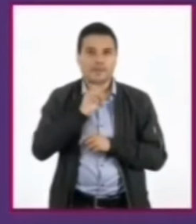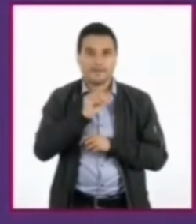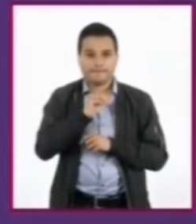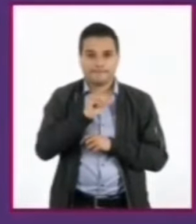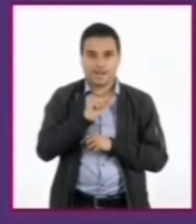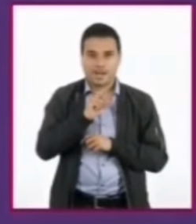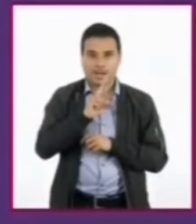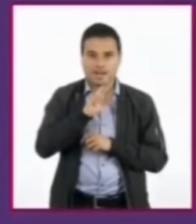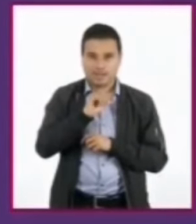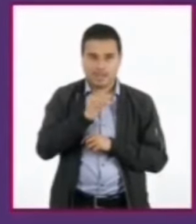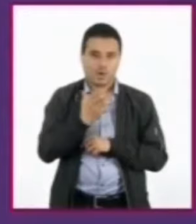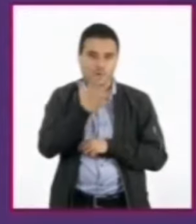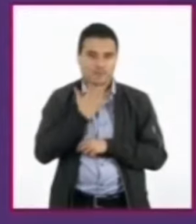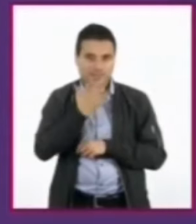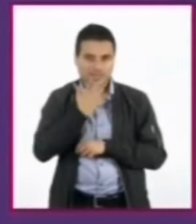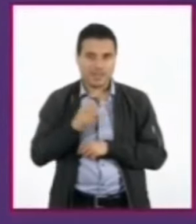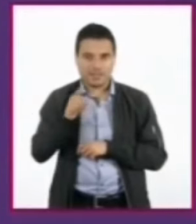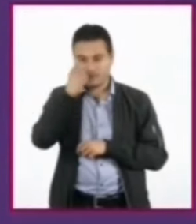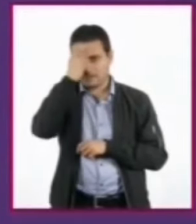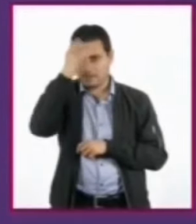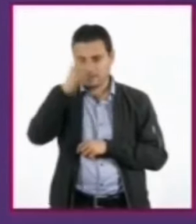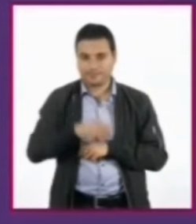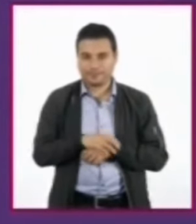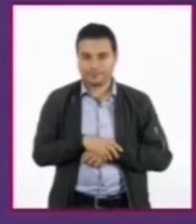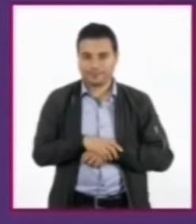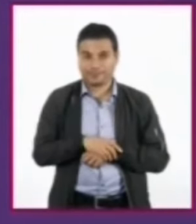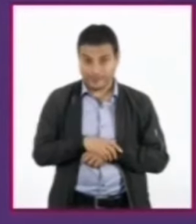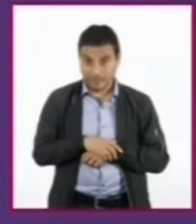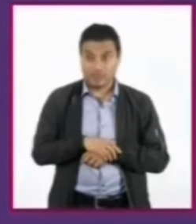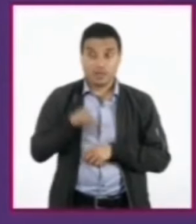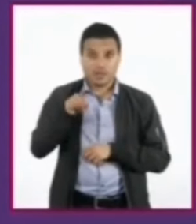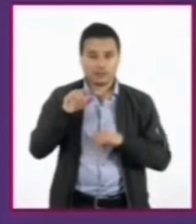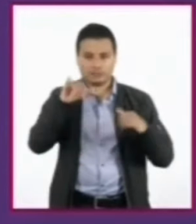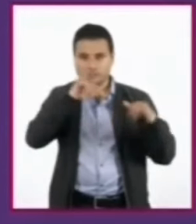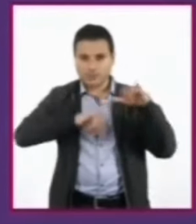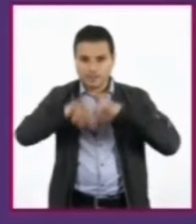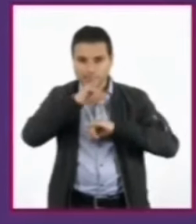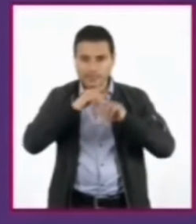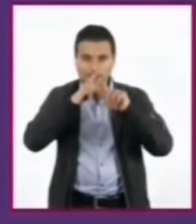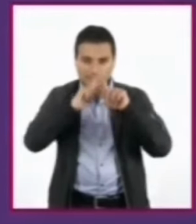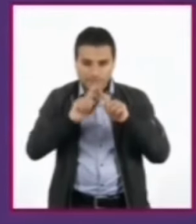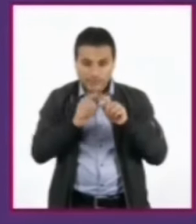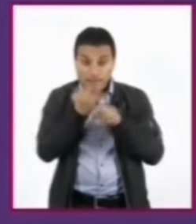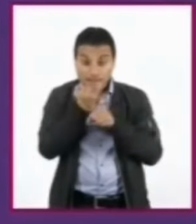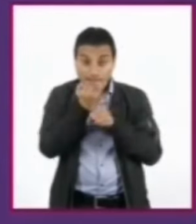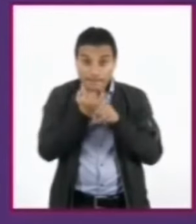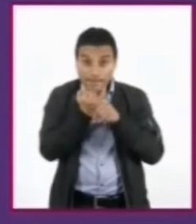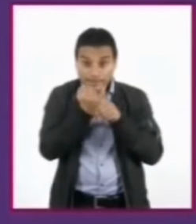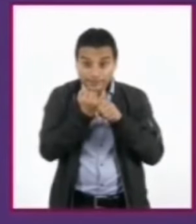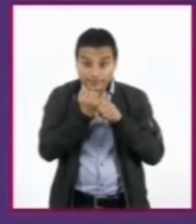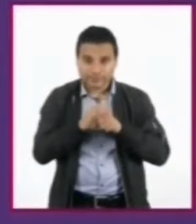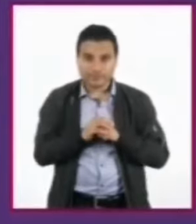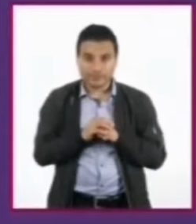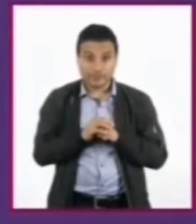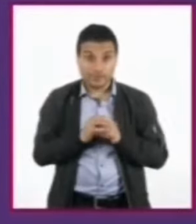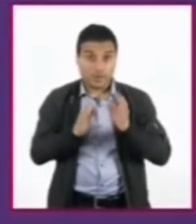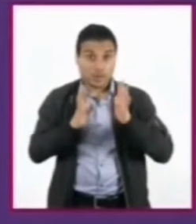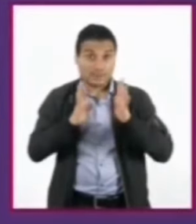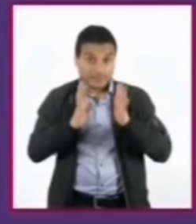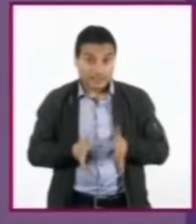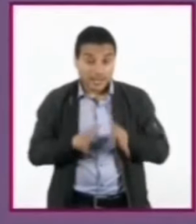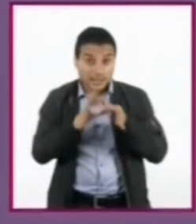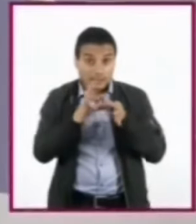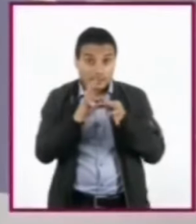Judía. Aunque los alquimistas descubrieron muy bien muchas transformaciones de los materiales, no llegaron a explicar sus